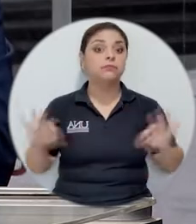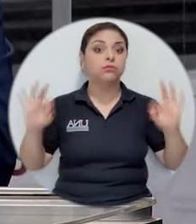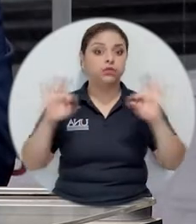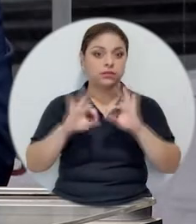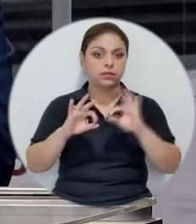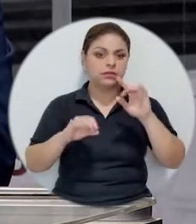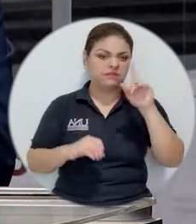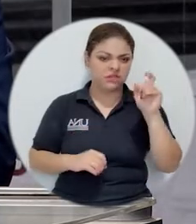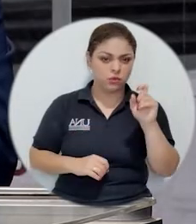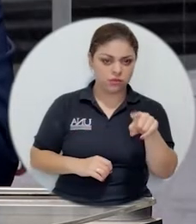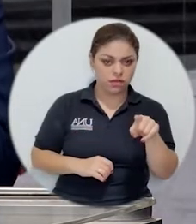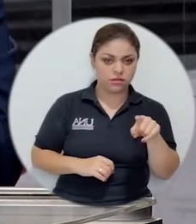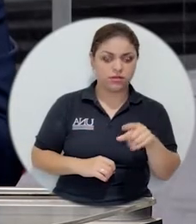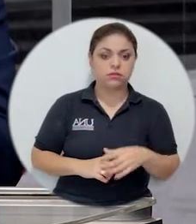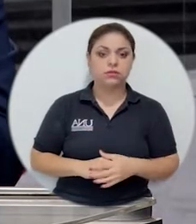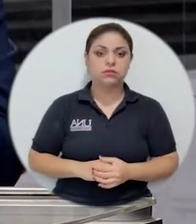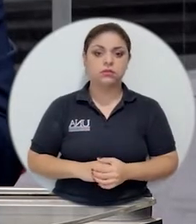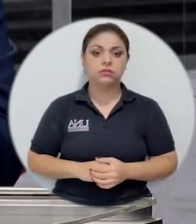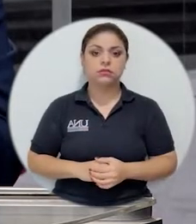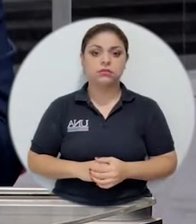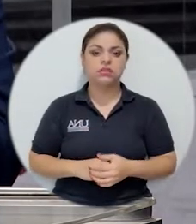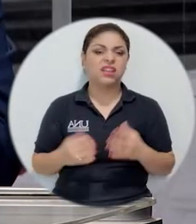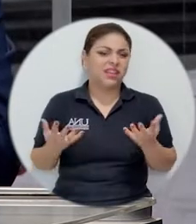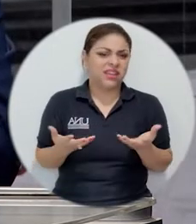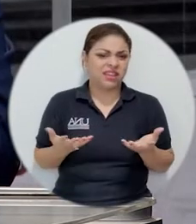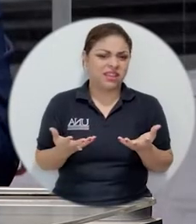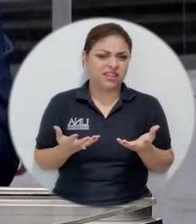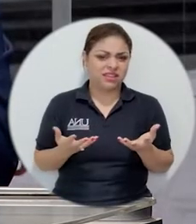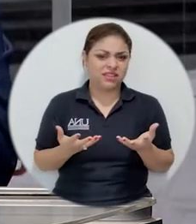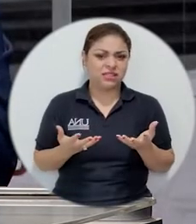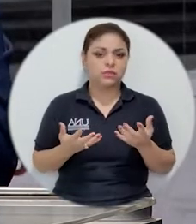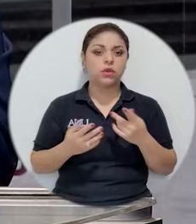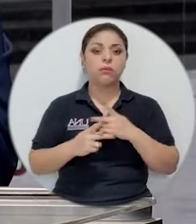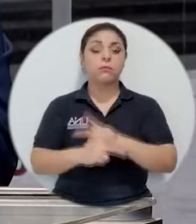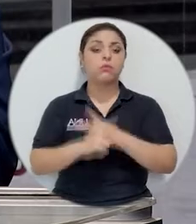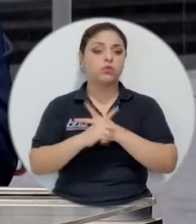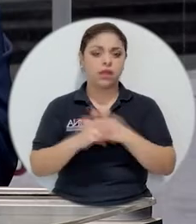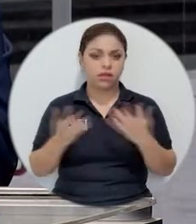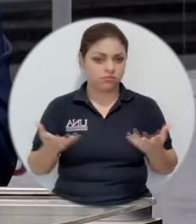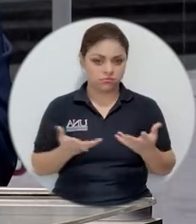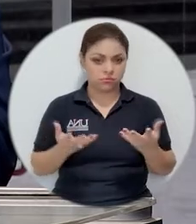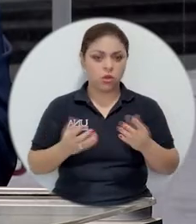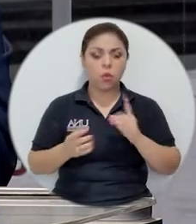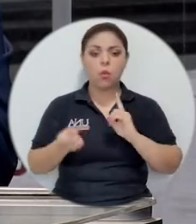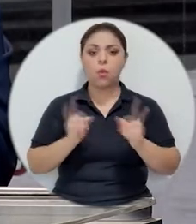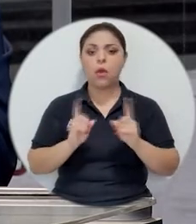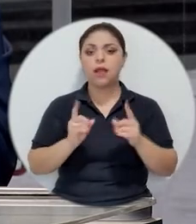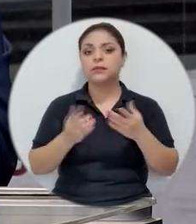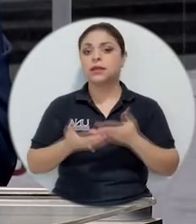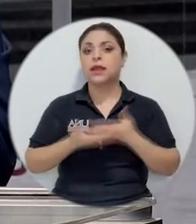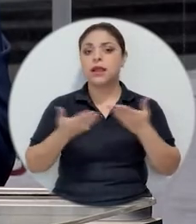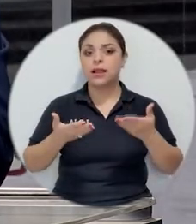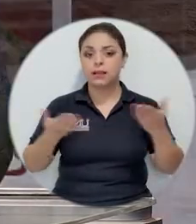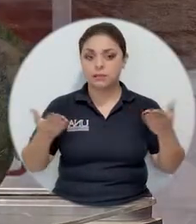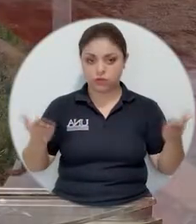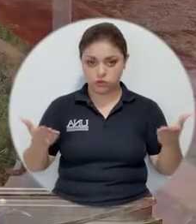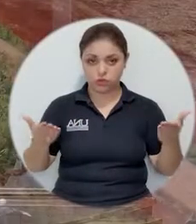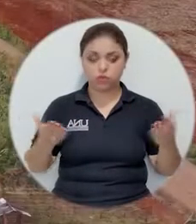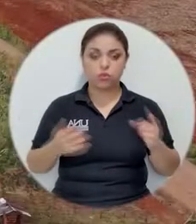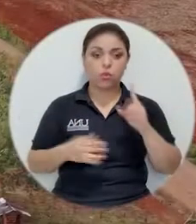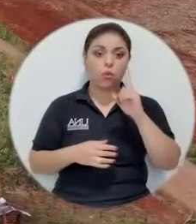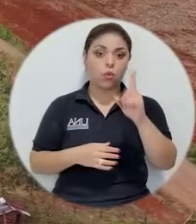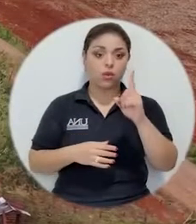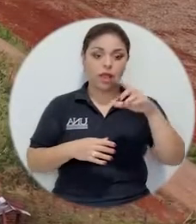es hacernos preguntar qué es aquello que vamos a proteger, es decir, cuáles son esos elementos de una